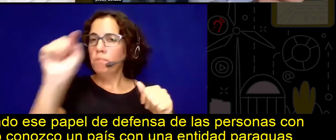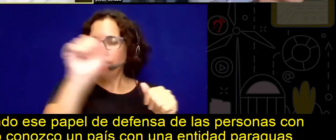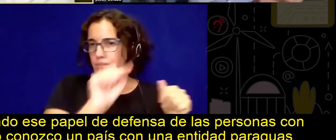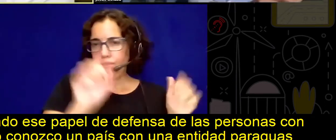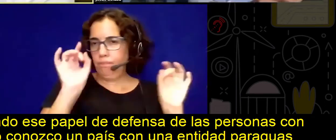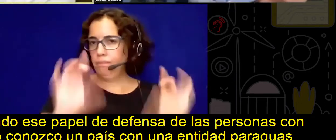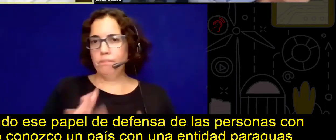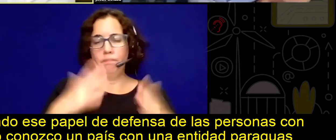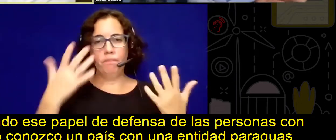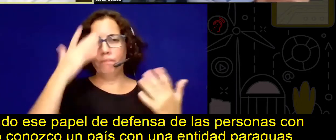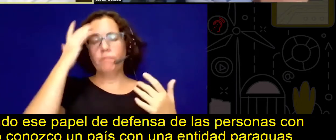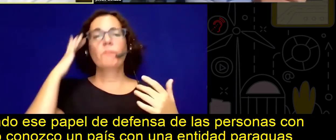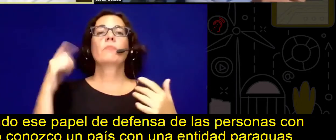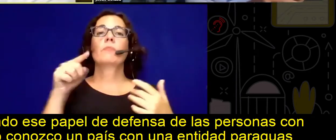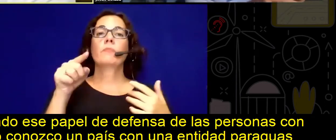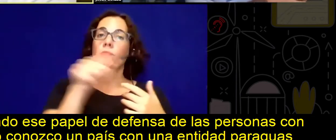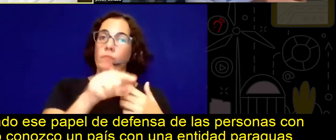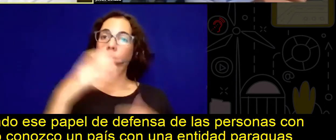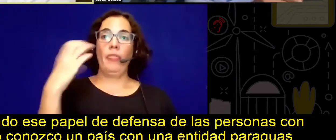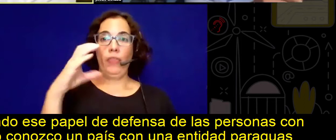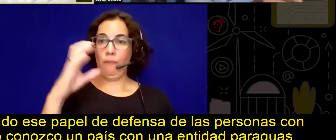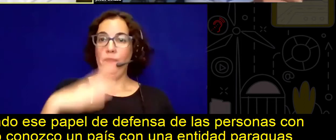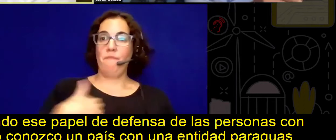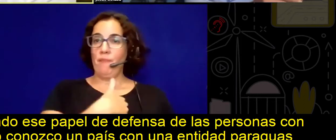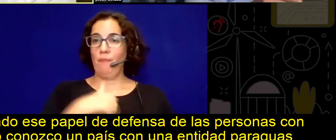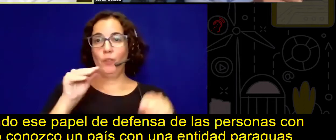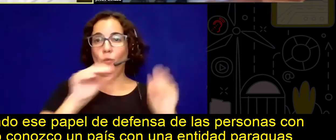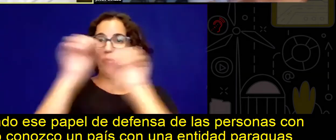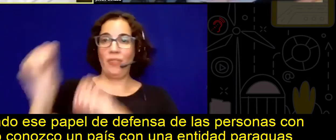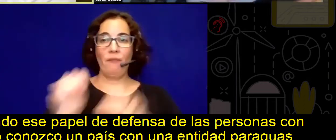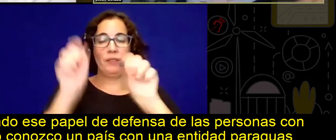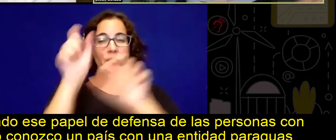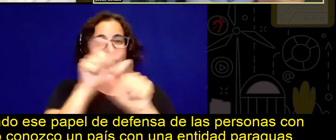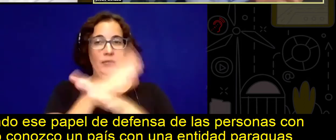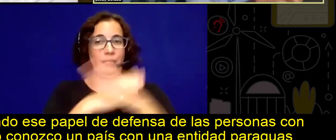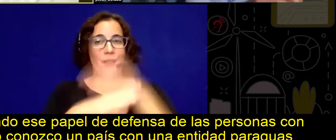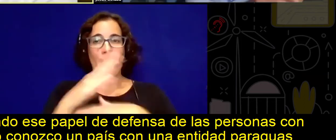todas las el CERMI haciendo ese papel de defensa de personas con discapacidad. Yo no conozco un país con